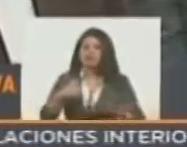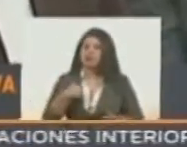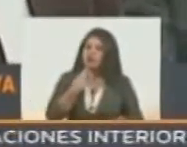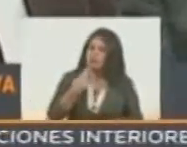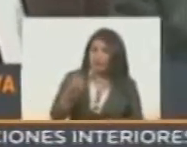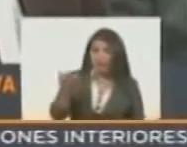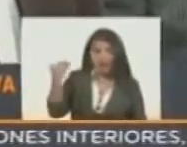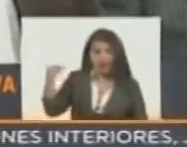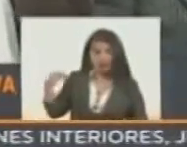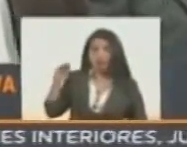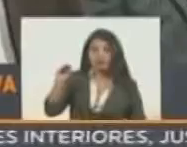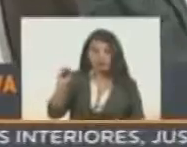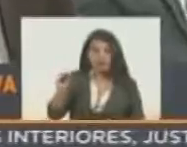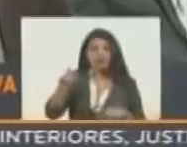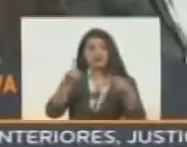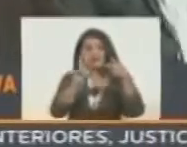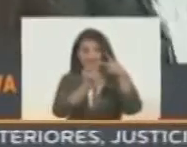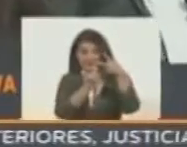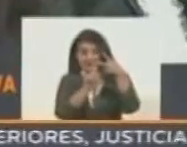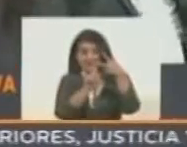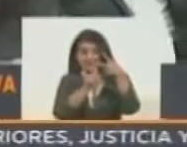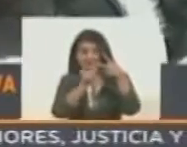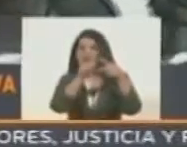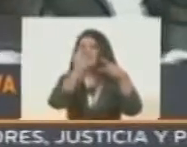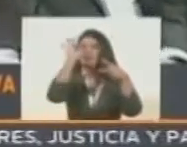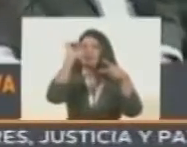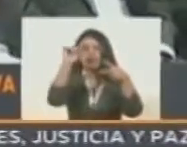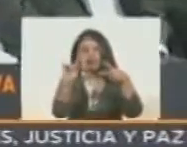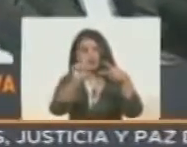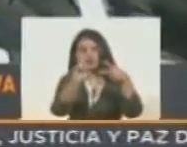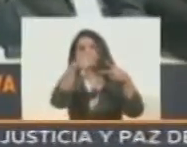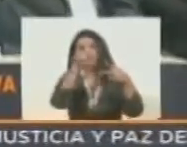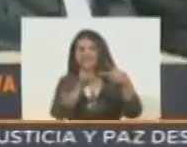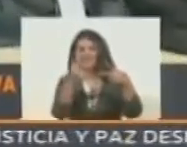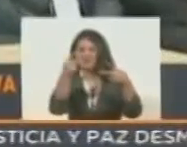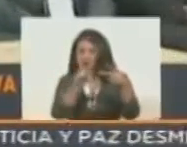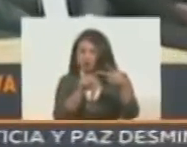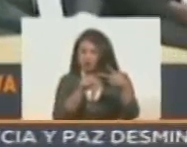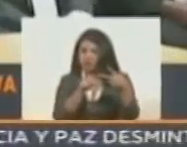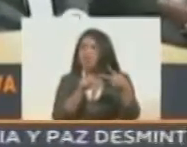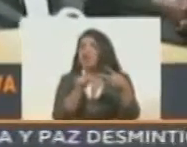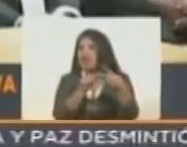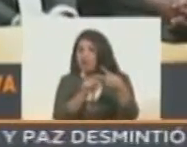DICOM. Quizás algunos siempre